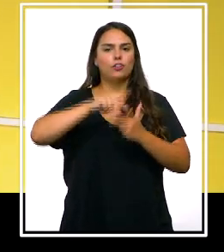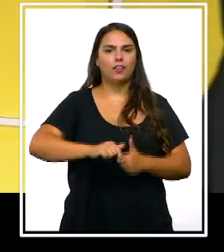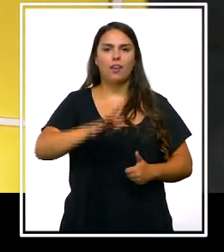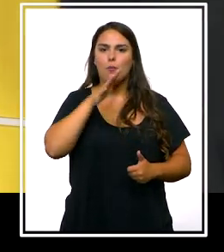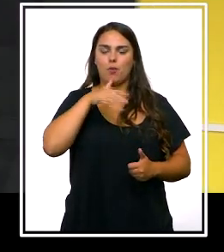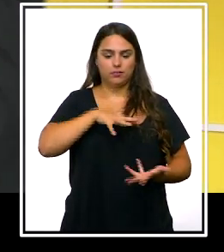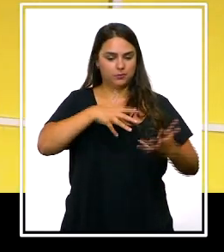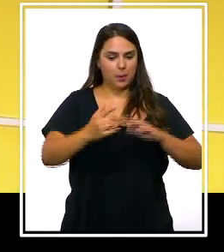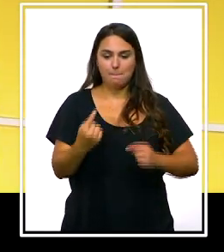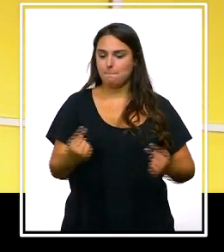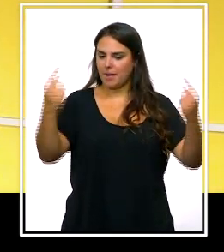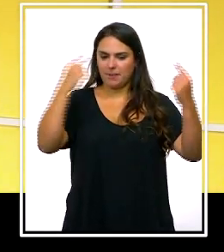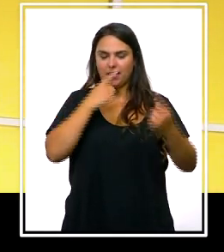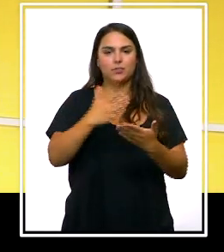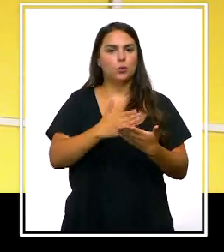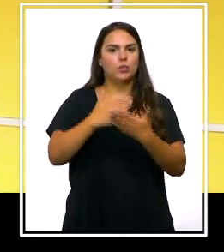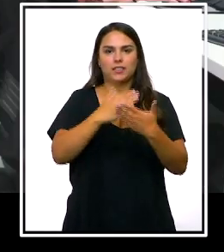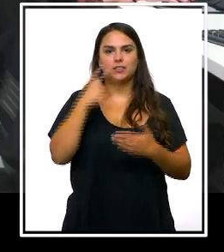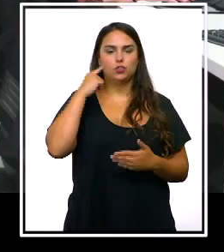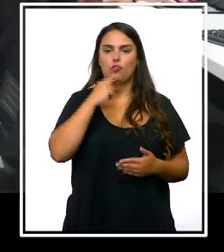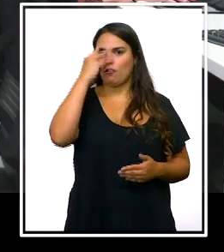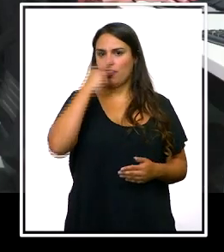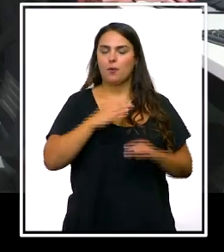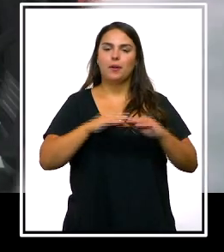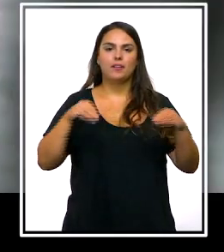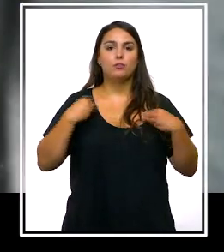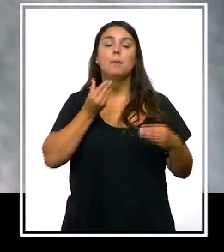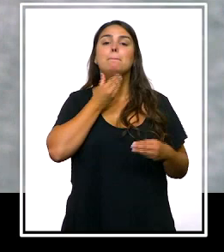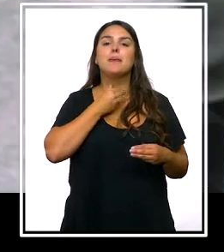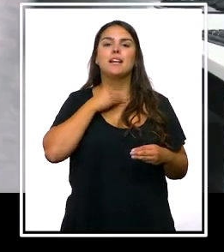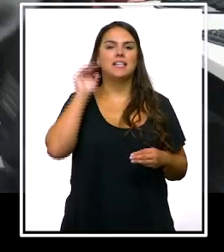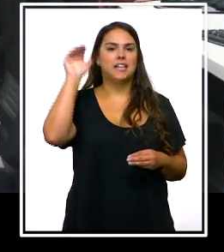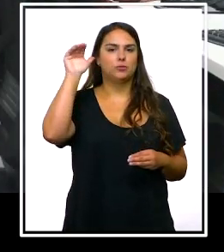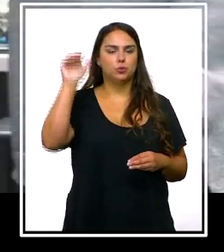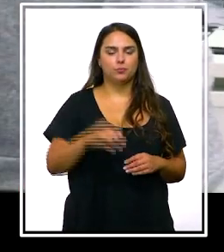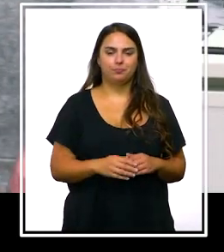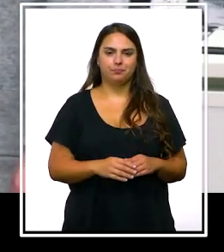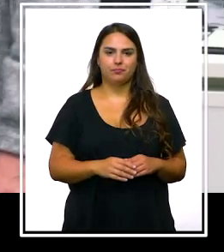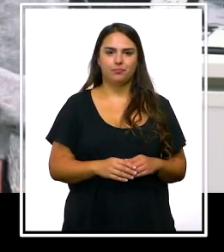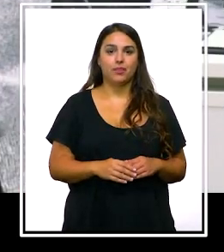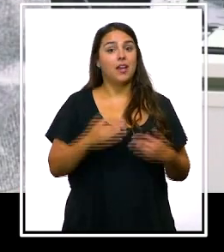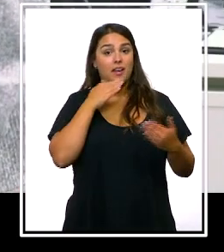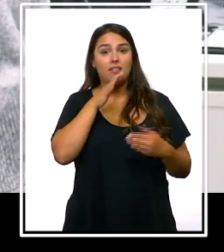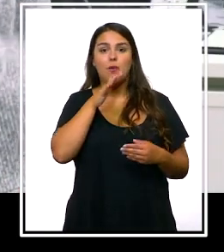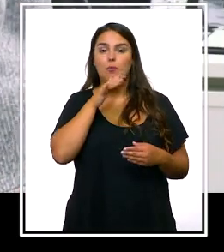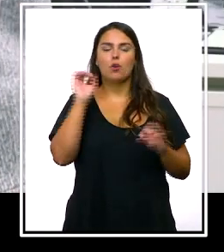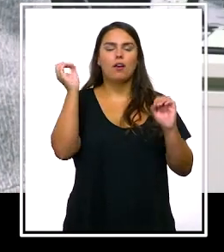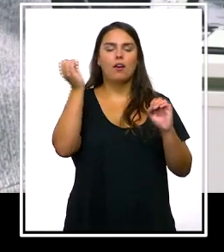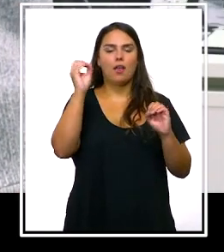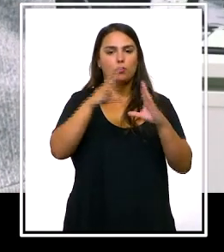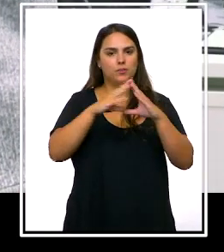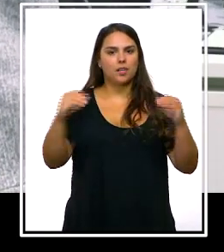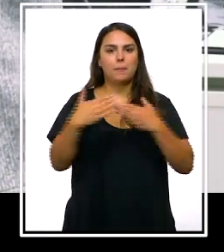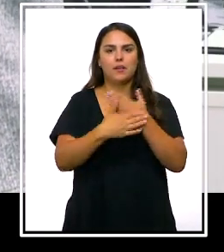por haberse convertido en el primer estudiante sordociego en disfrutar de una beca Erasmus. Gracias a su doble grado universitario